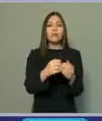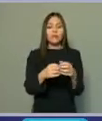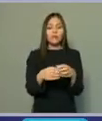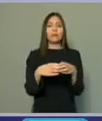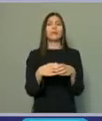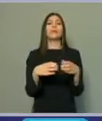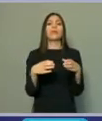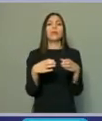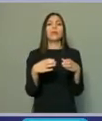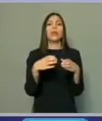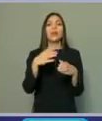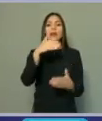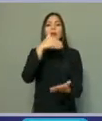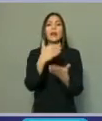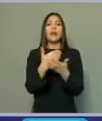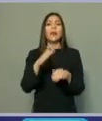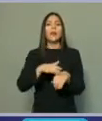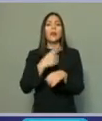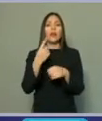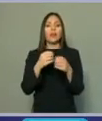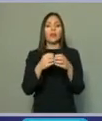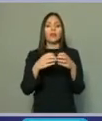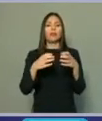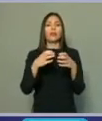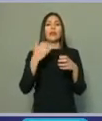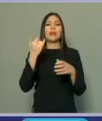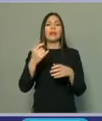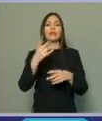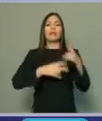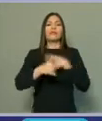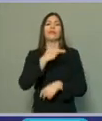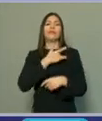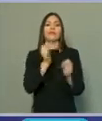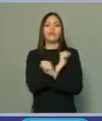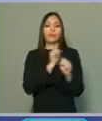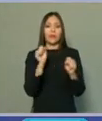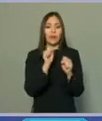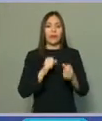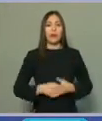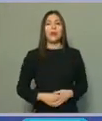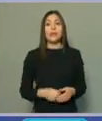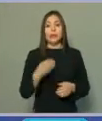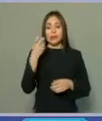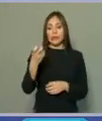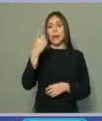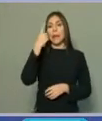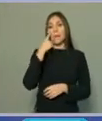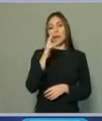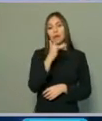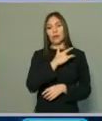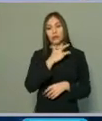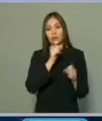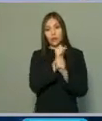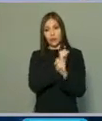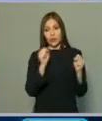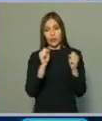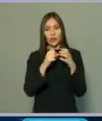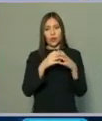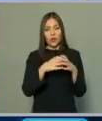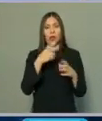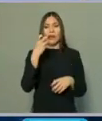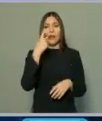obstruye y viene el infarto. Ahora, eso es en cuanto a infarto al miocardio o al músculo del corazón, ¿no? Esa es la causa más